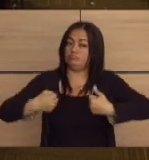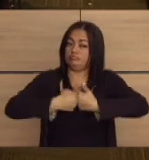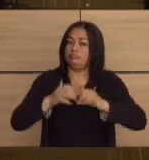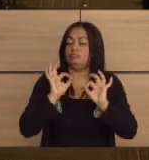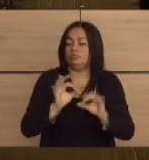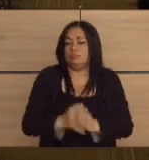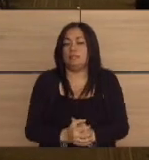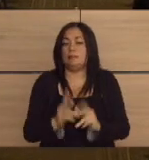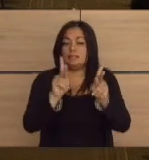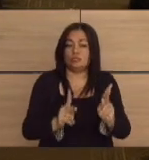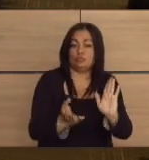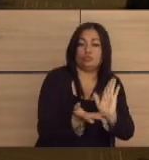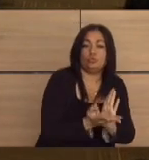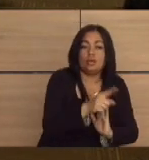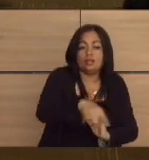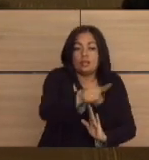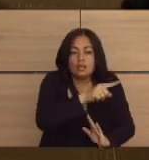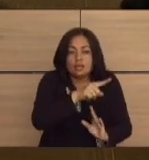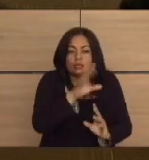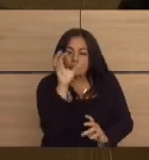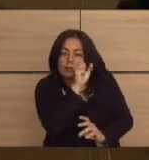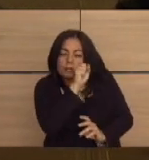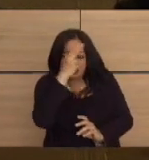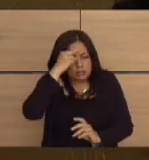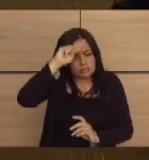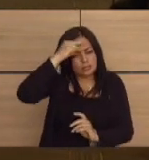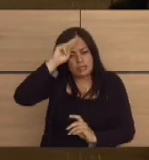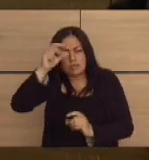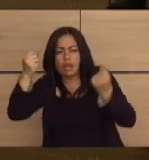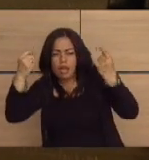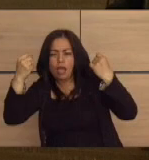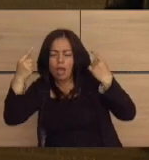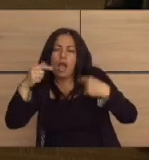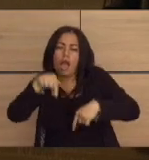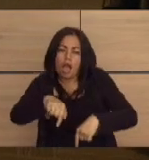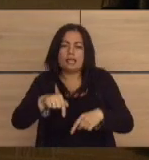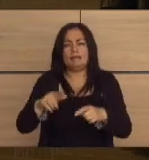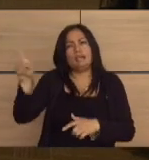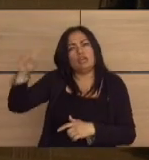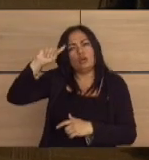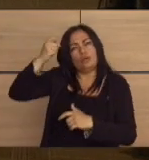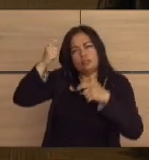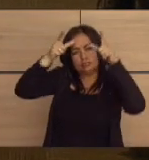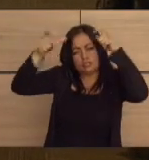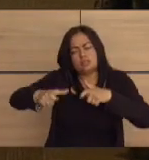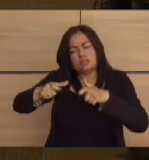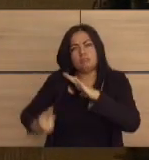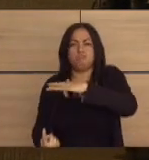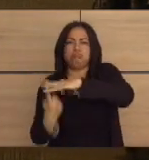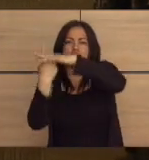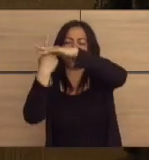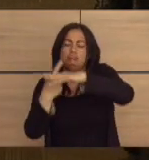estudiantes marcos distintos de interpretación, para que ellos comprendan de qué manera el Estado ha sido concebido desde sus orígenes y